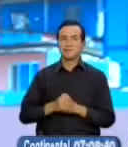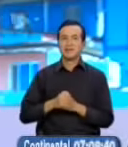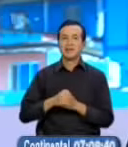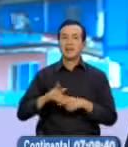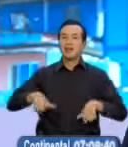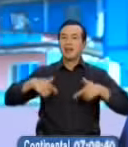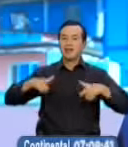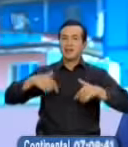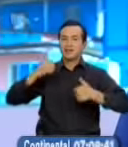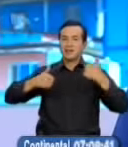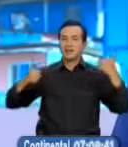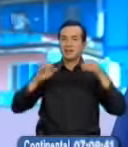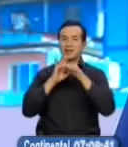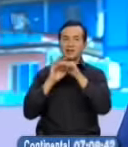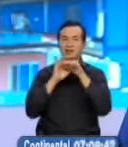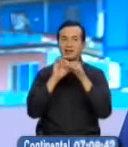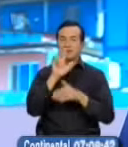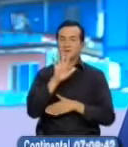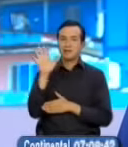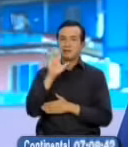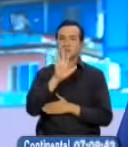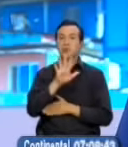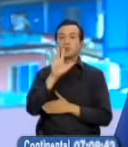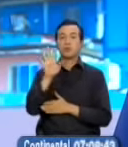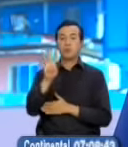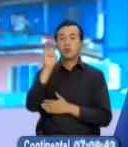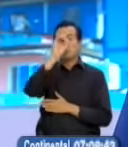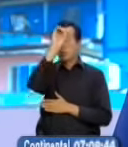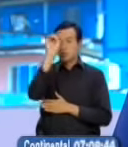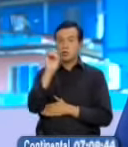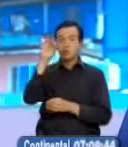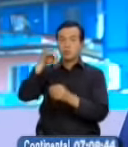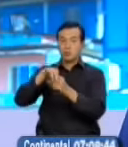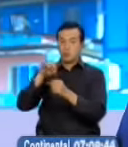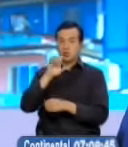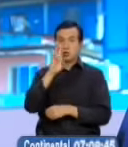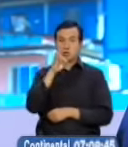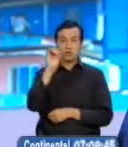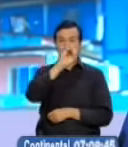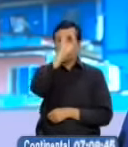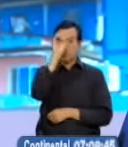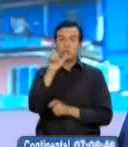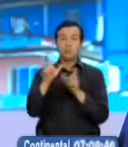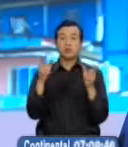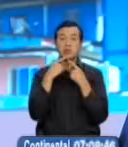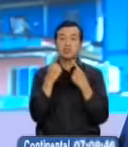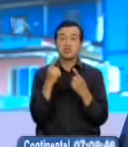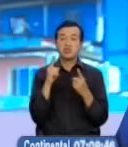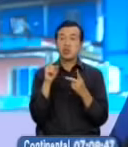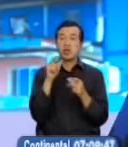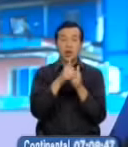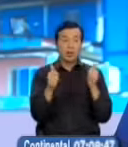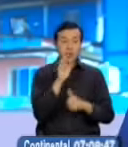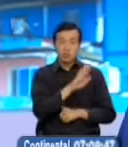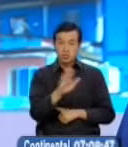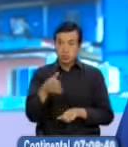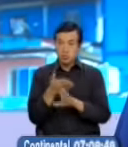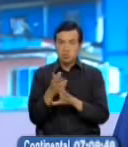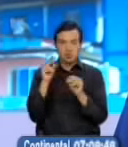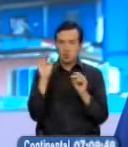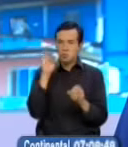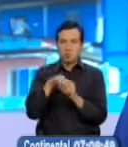como candidato de Alianza País hay un 54% de intención de voto por él, un 17% que dice que no vota por ninguno de los candidatos